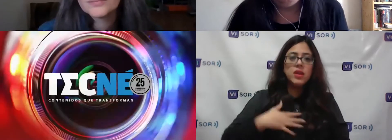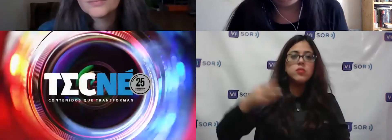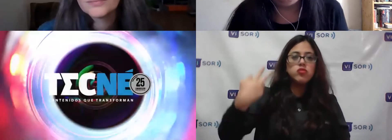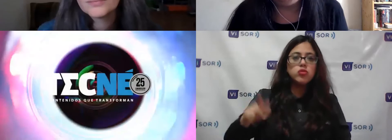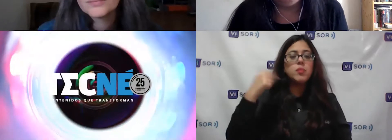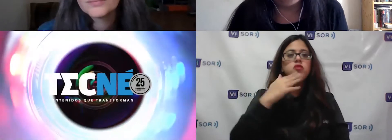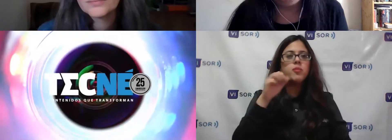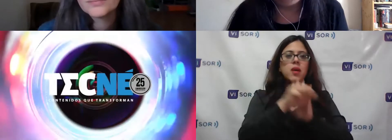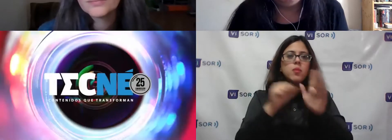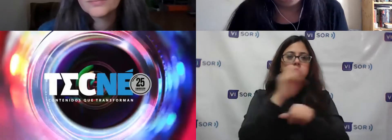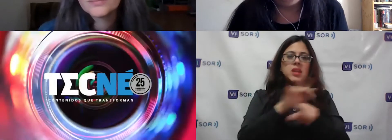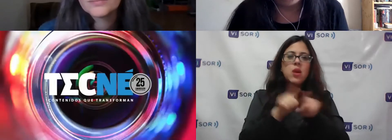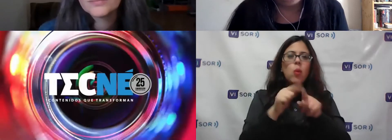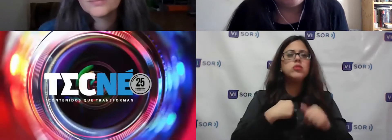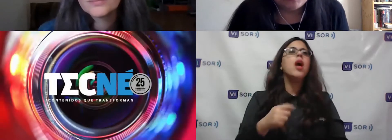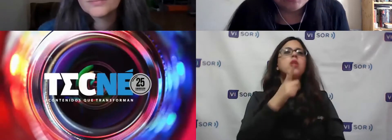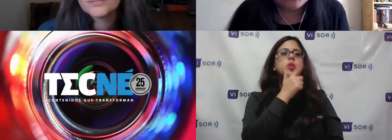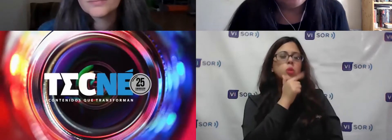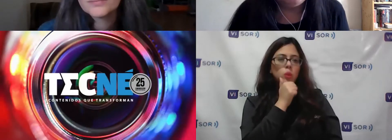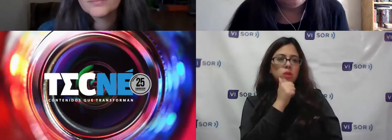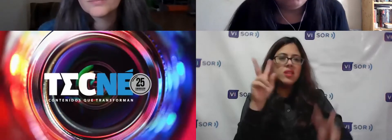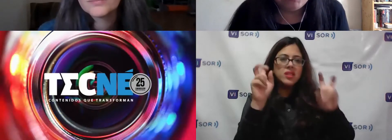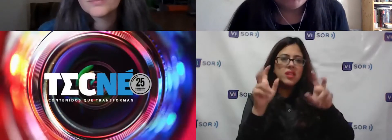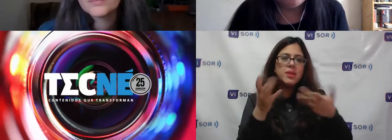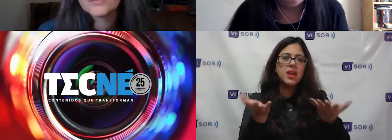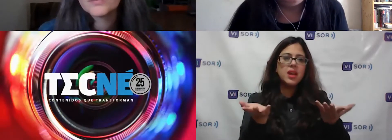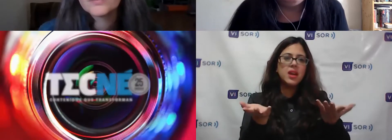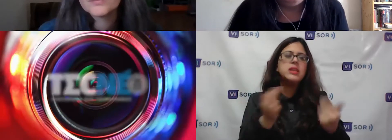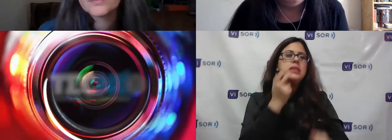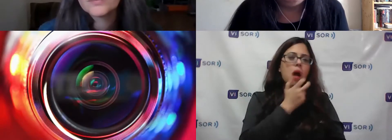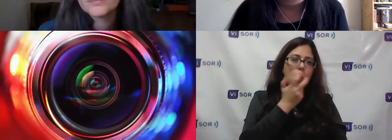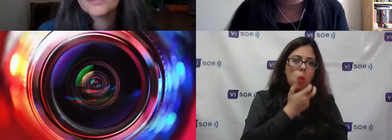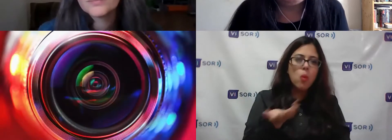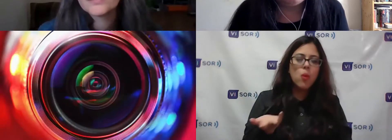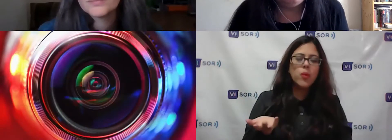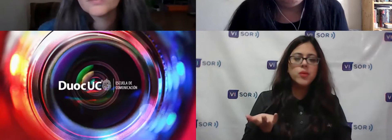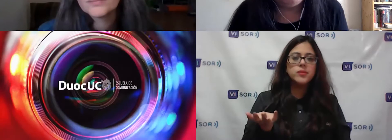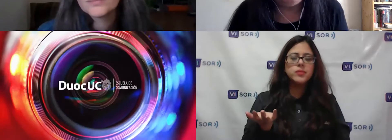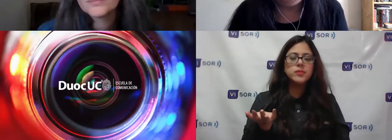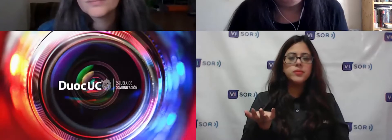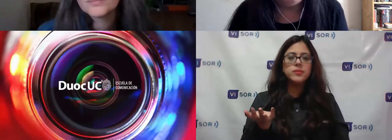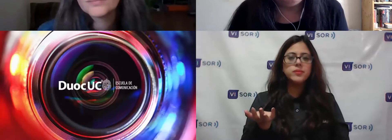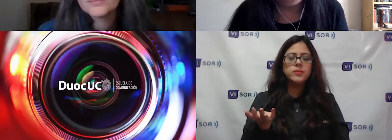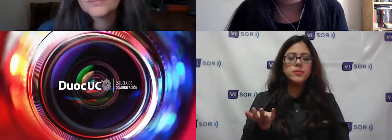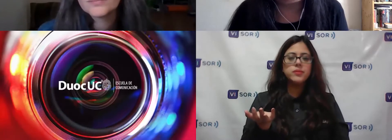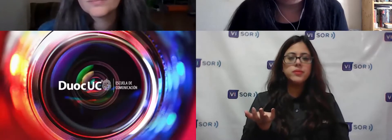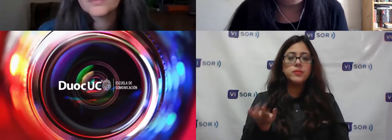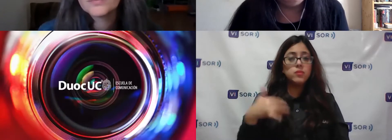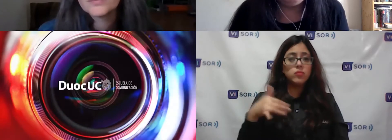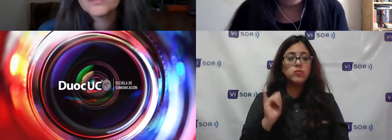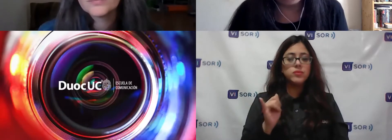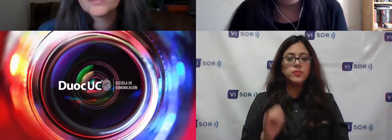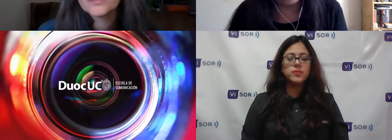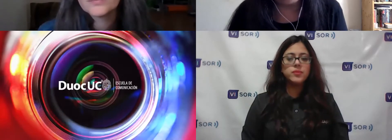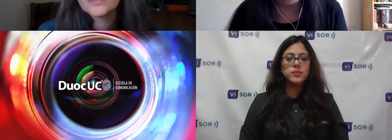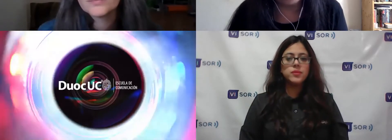el uno al otro cuestionarme también cosas de la realización del lenguaje de alguna manera importante y